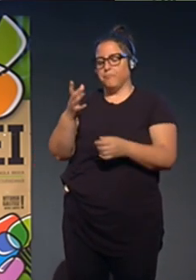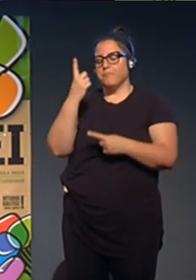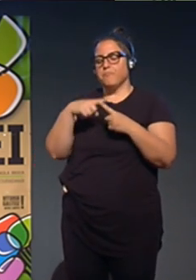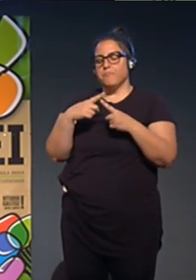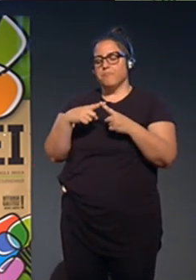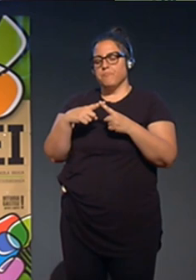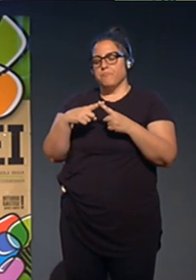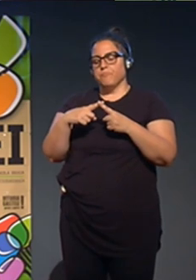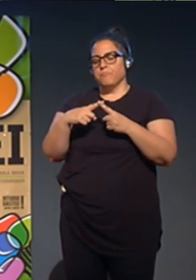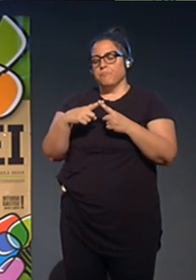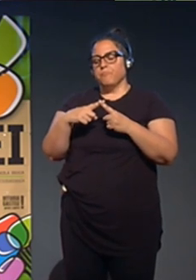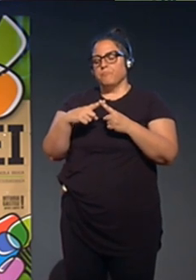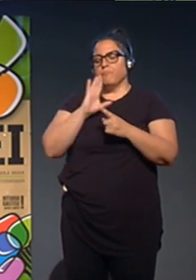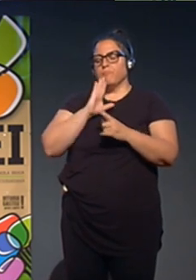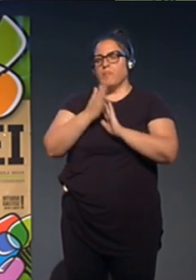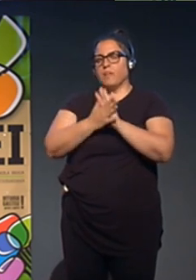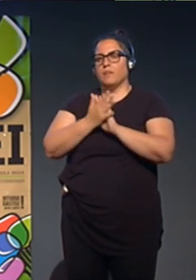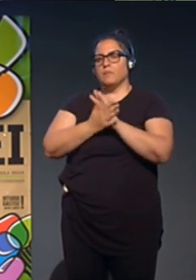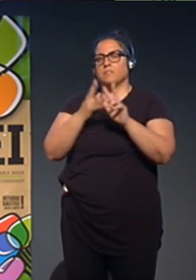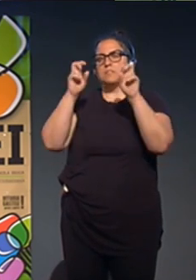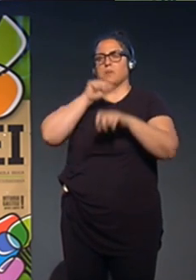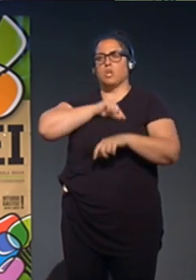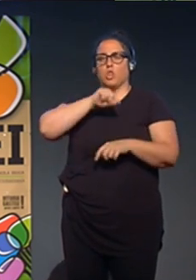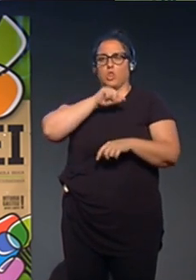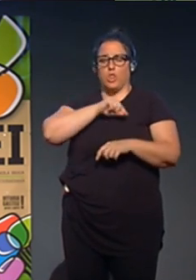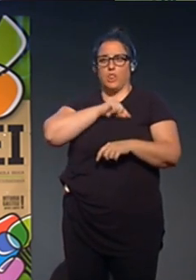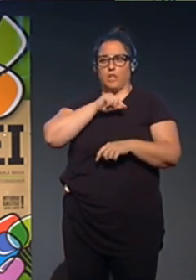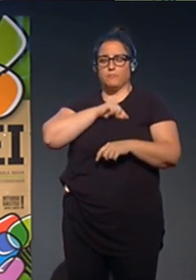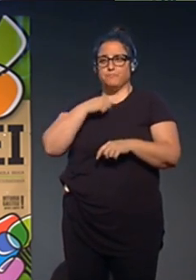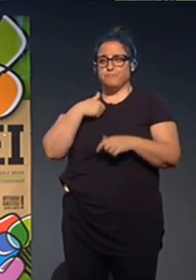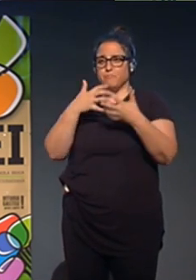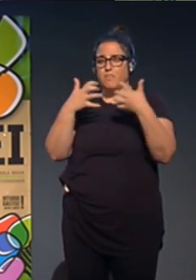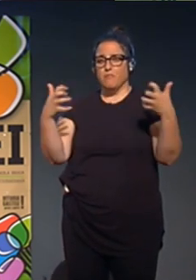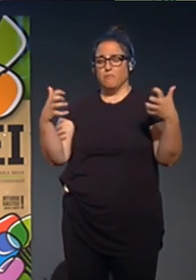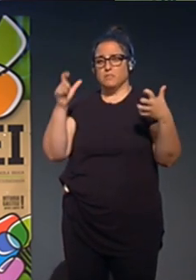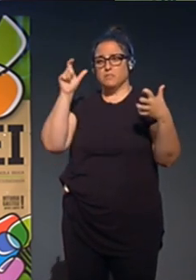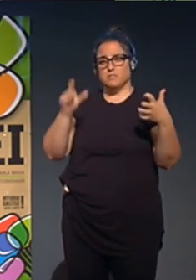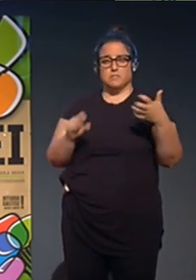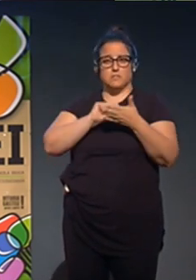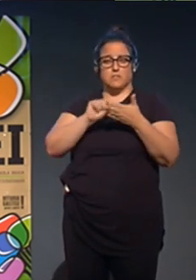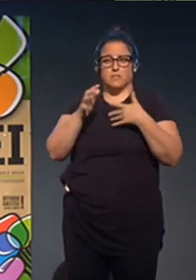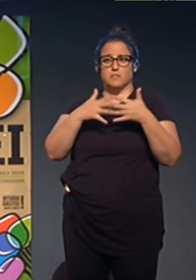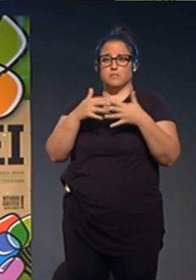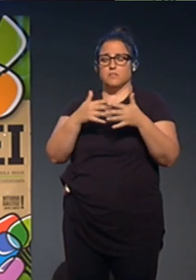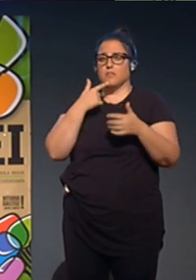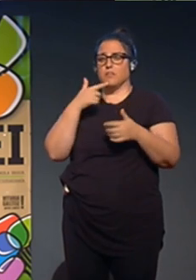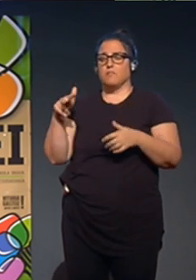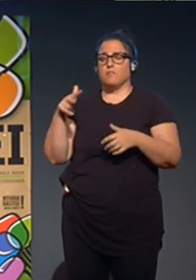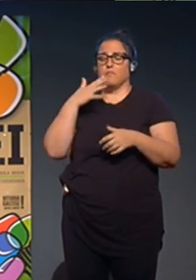la conciencia y aquí quiero citar una frase de tayar de shardin que dice s